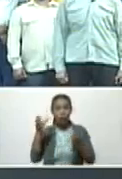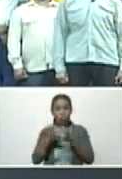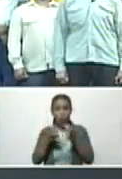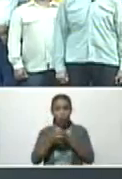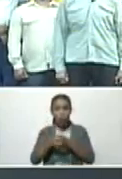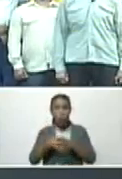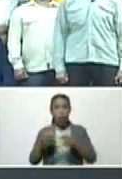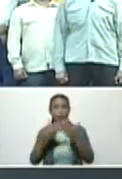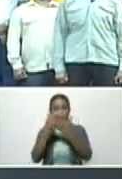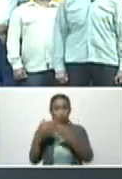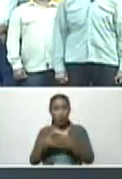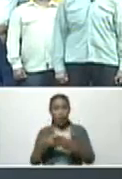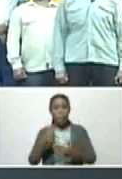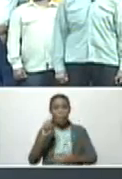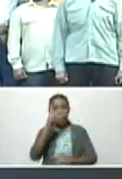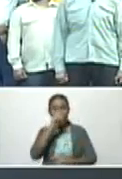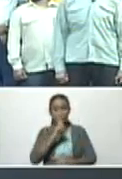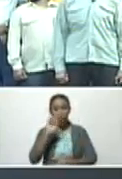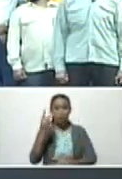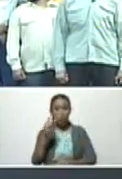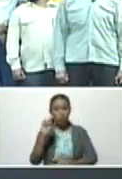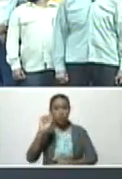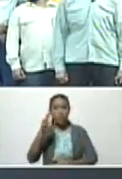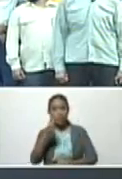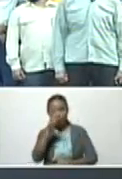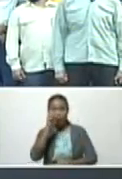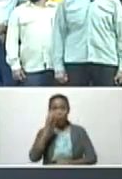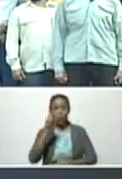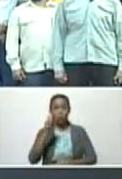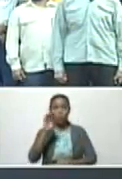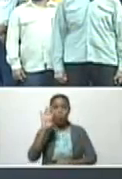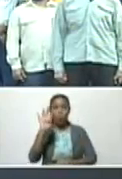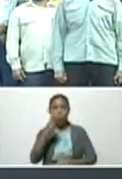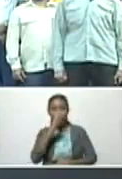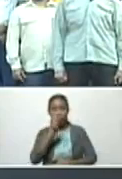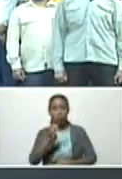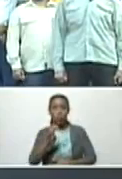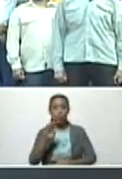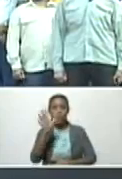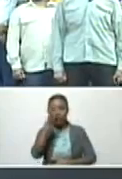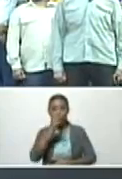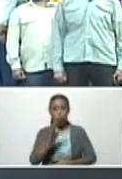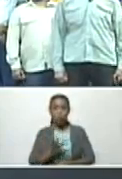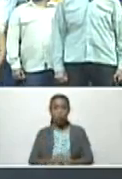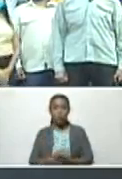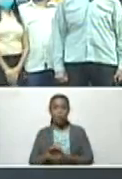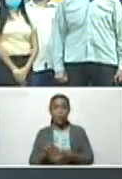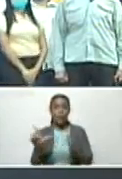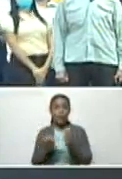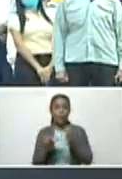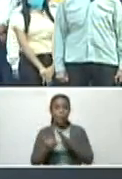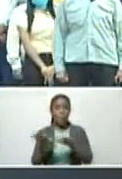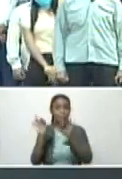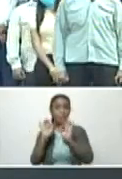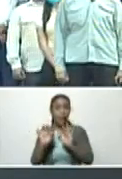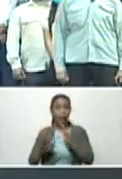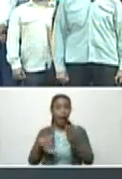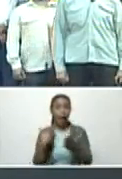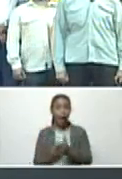segundo, tercero, cuarto, quinto, y en los liceos especiales hasta sexto